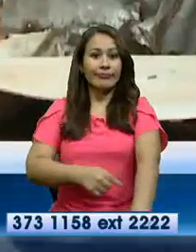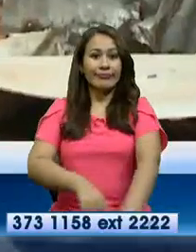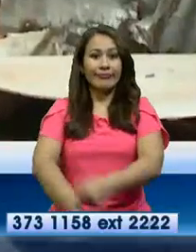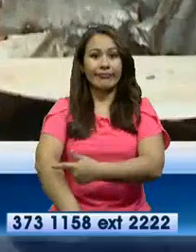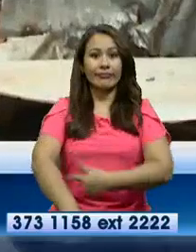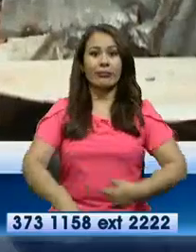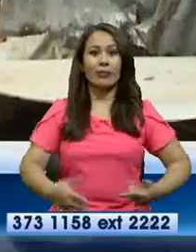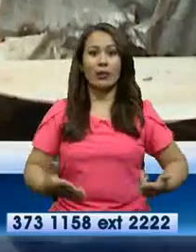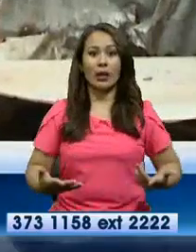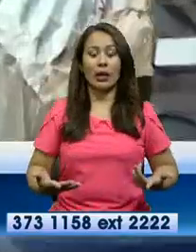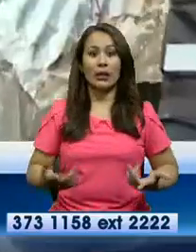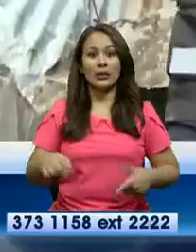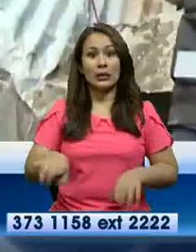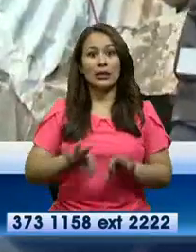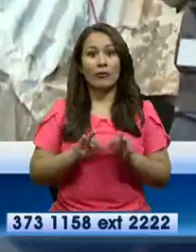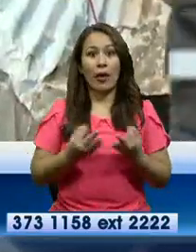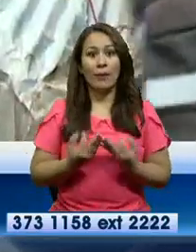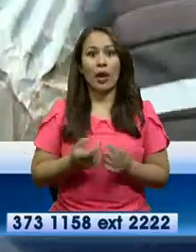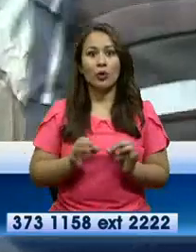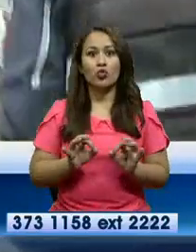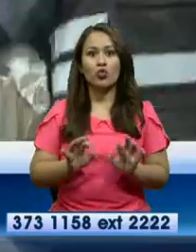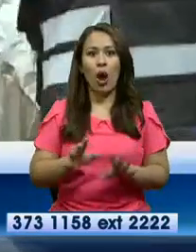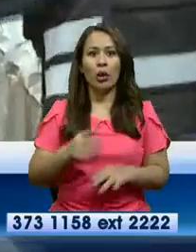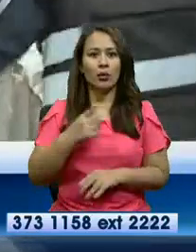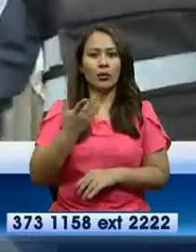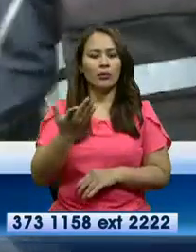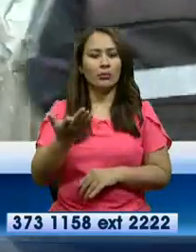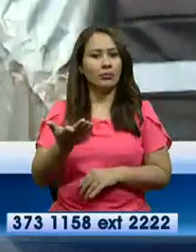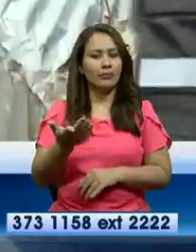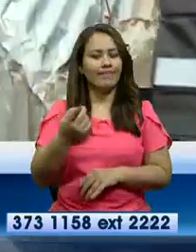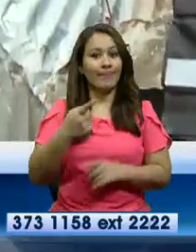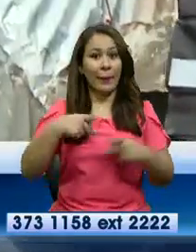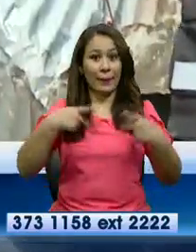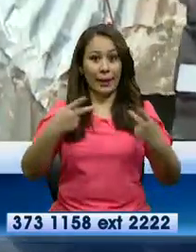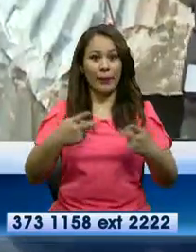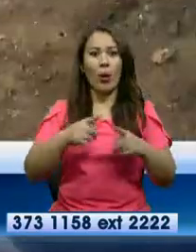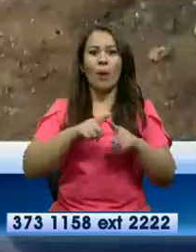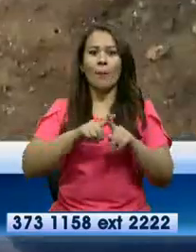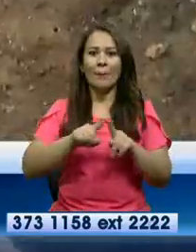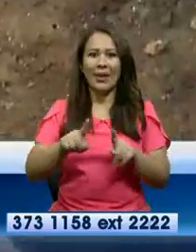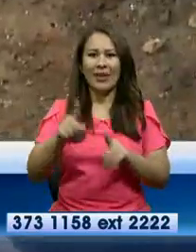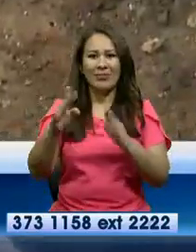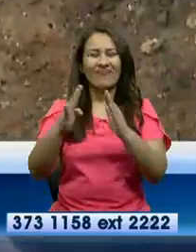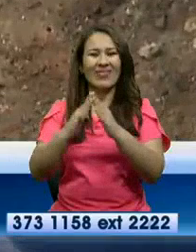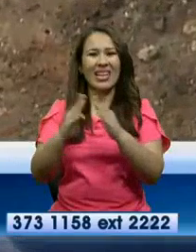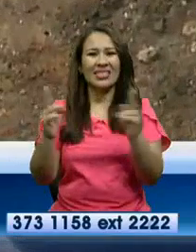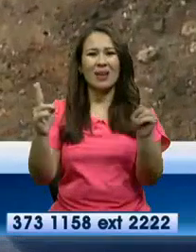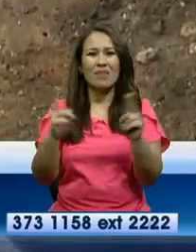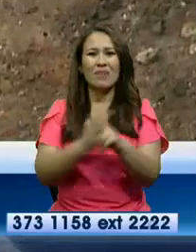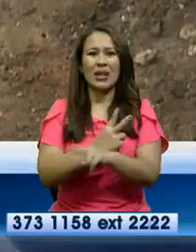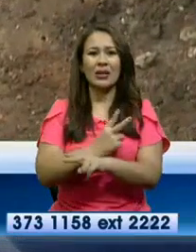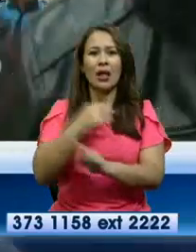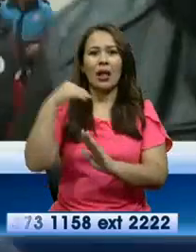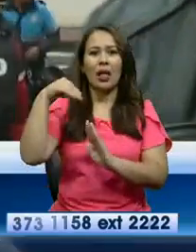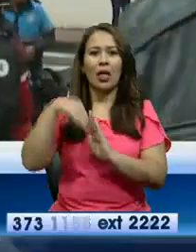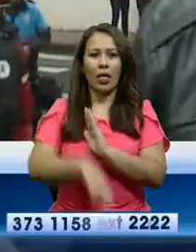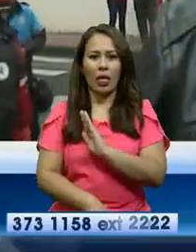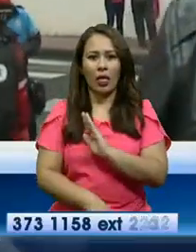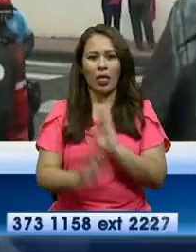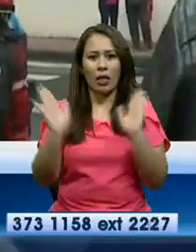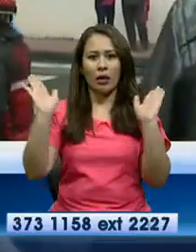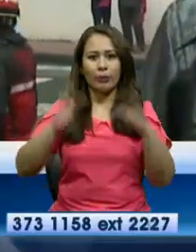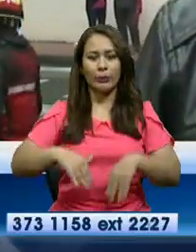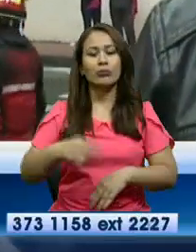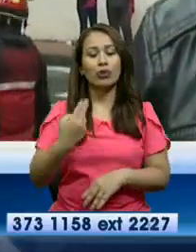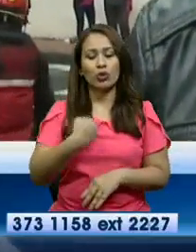incidente provocó que esta familia pierda sus bienes materiales, por lo que el municipio activó el fondo de emergencia. Vamos a darle